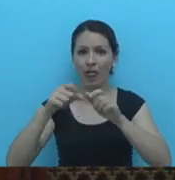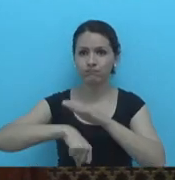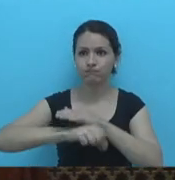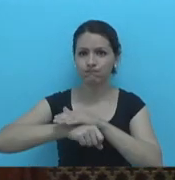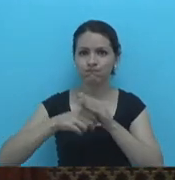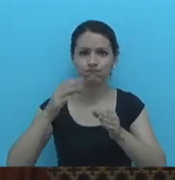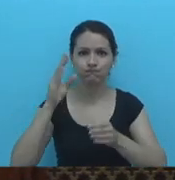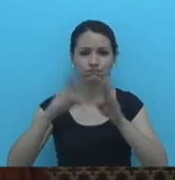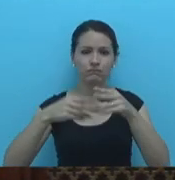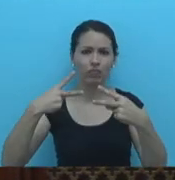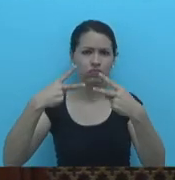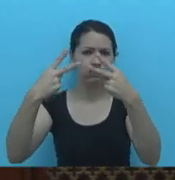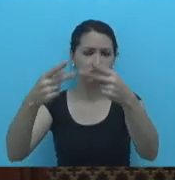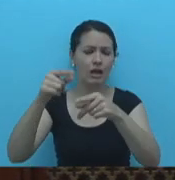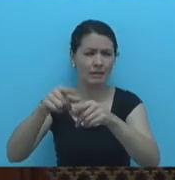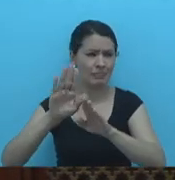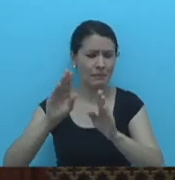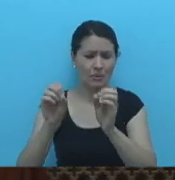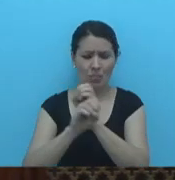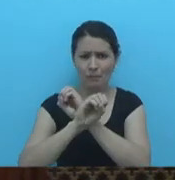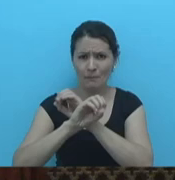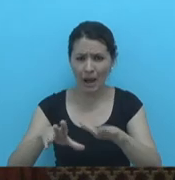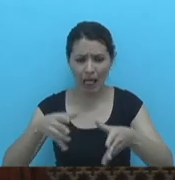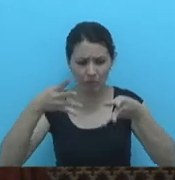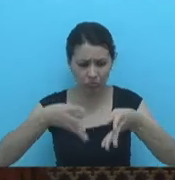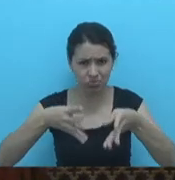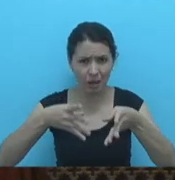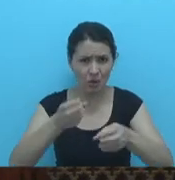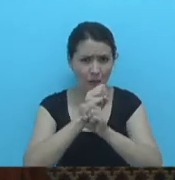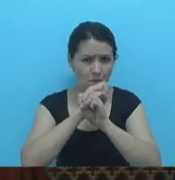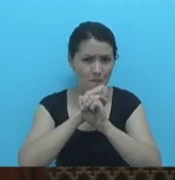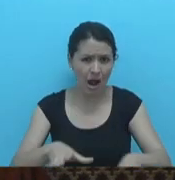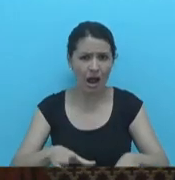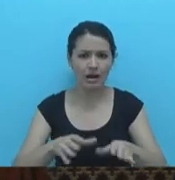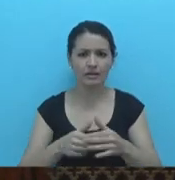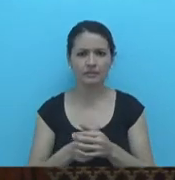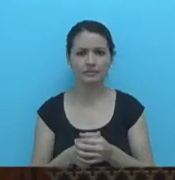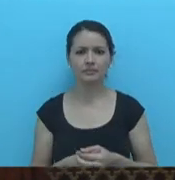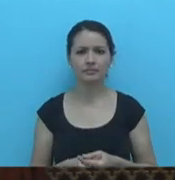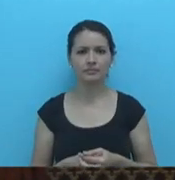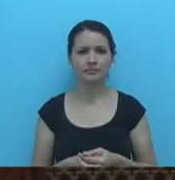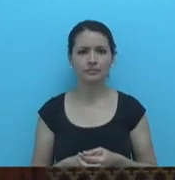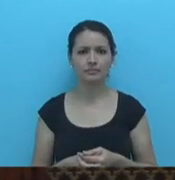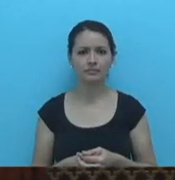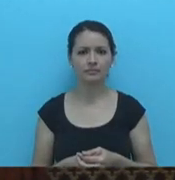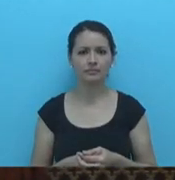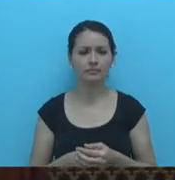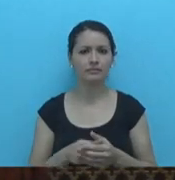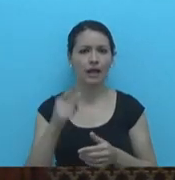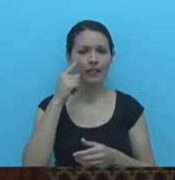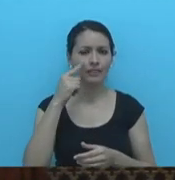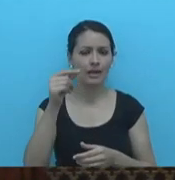pronto, humo, alta temperatura, motor detenido, ausencia de agua, radiador roto. Al día siguiente llegó